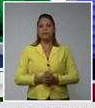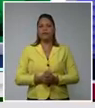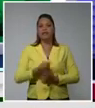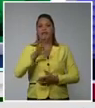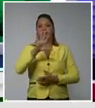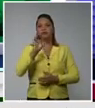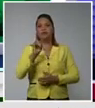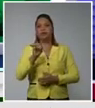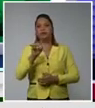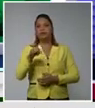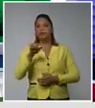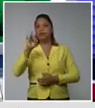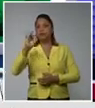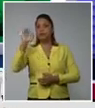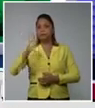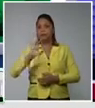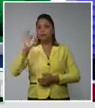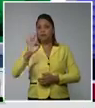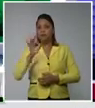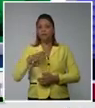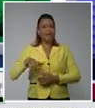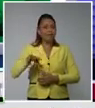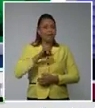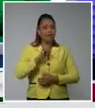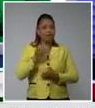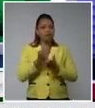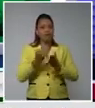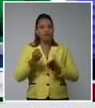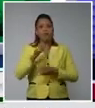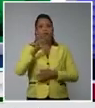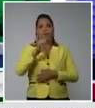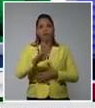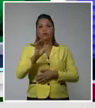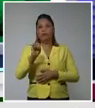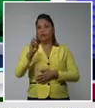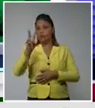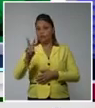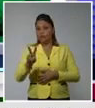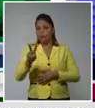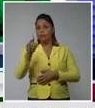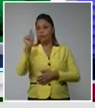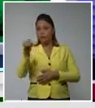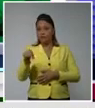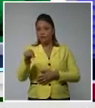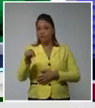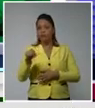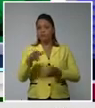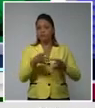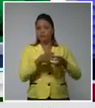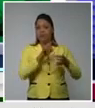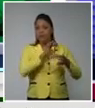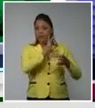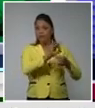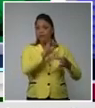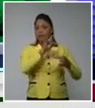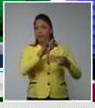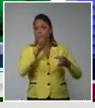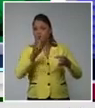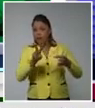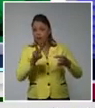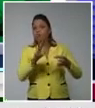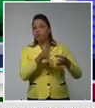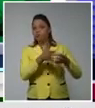50,7% de todos los diagnosticados ayer, estamos hablando de 402 de los 792,